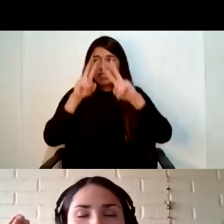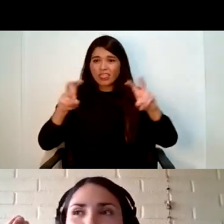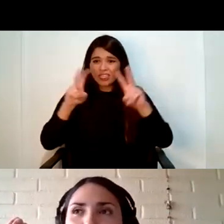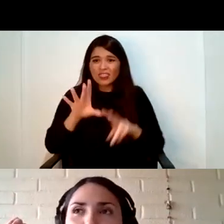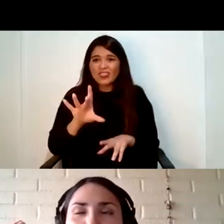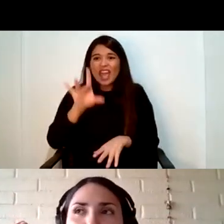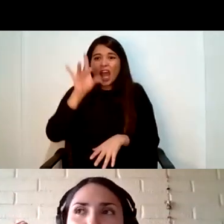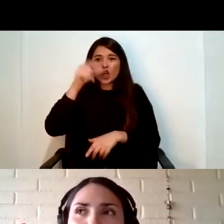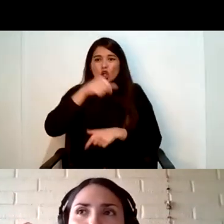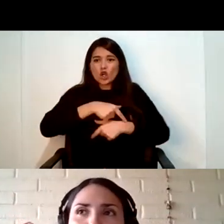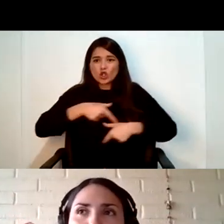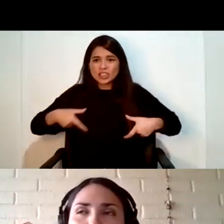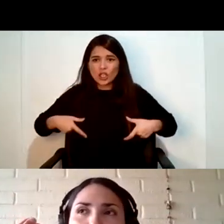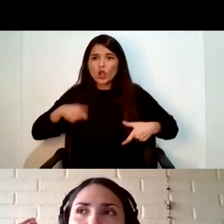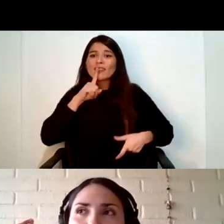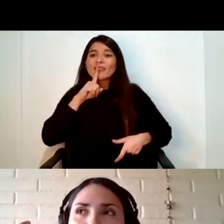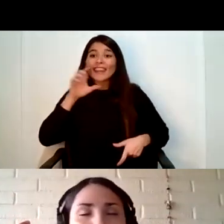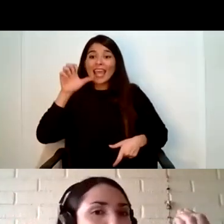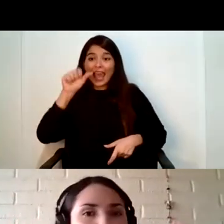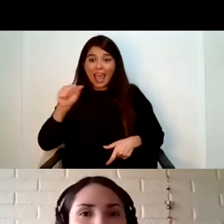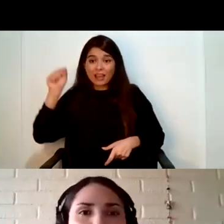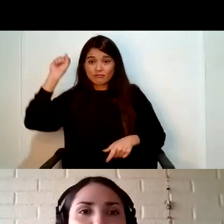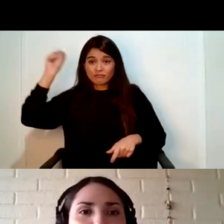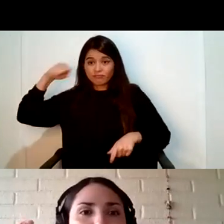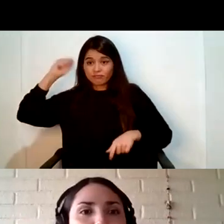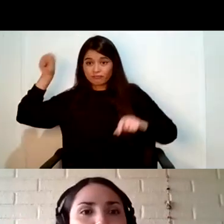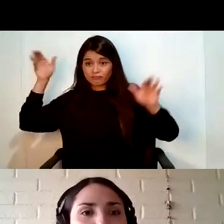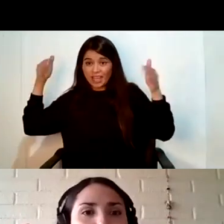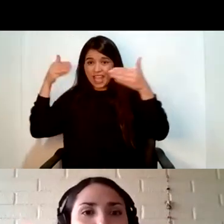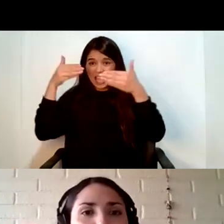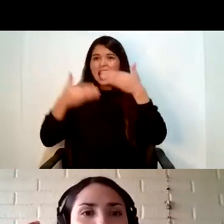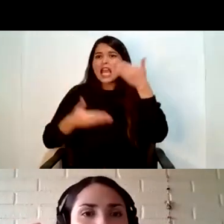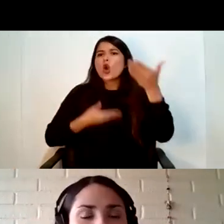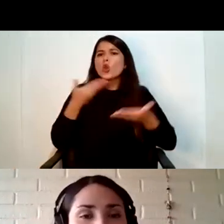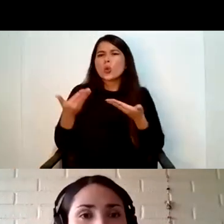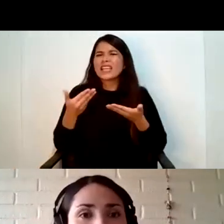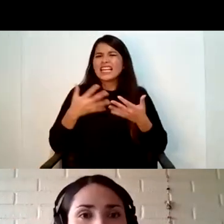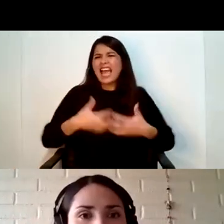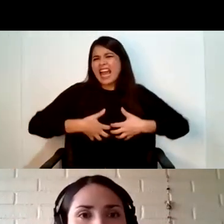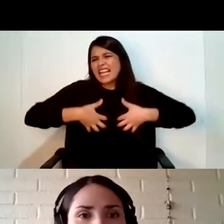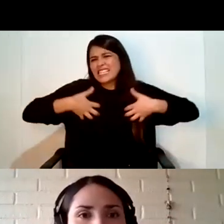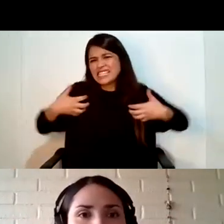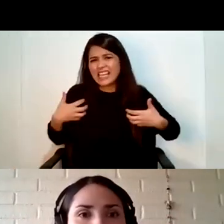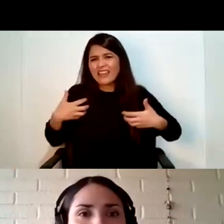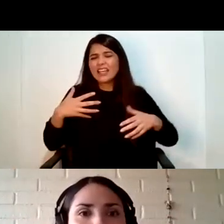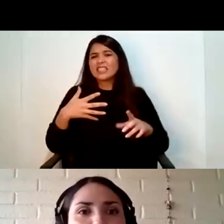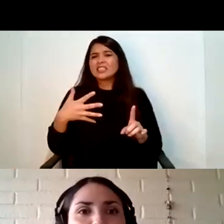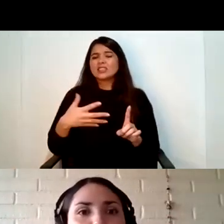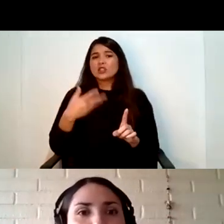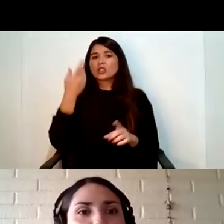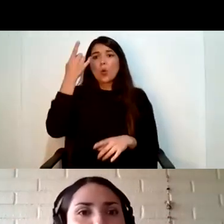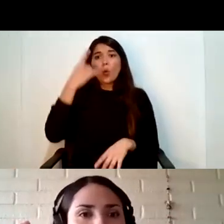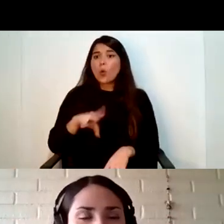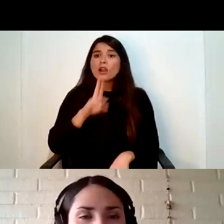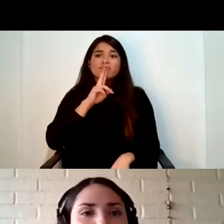TEA y asociábamos y una conducta agresiva, entonces la única explicación a la que llegábamos era